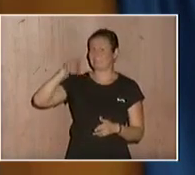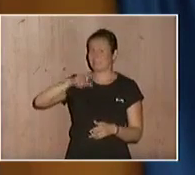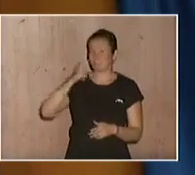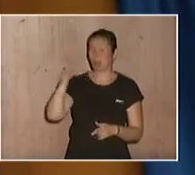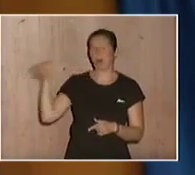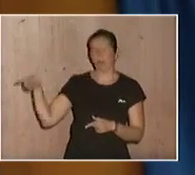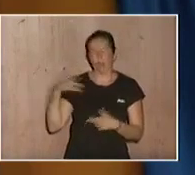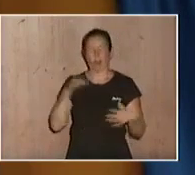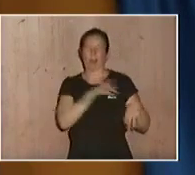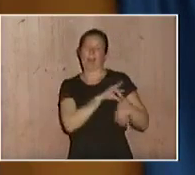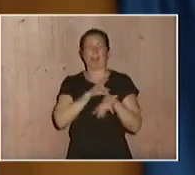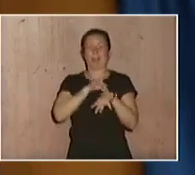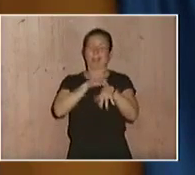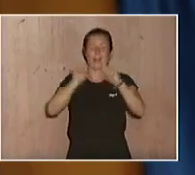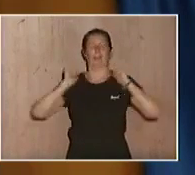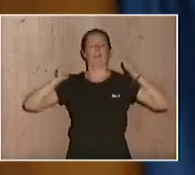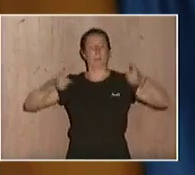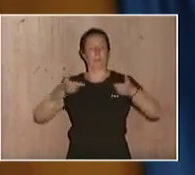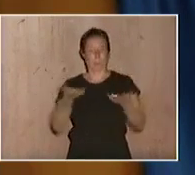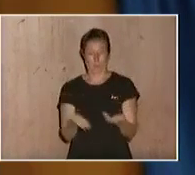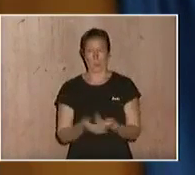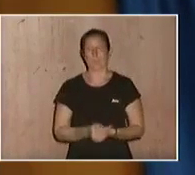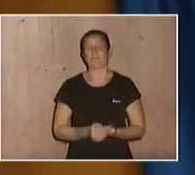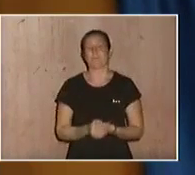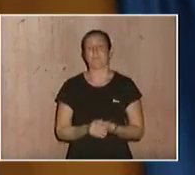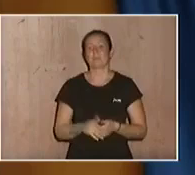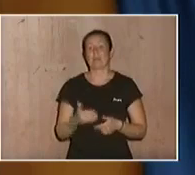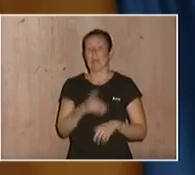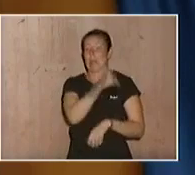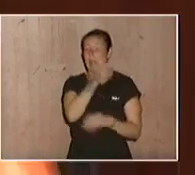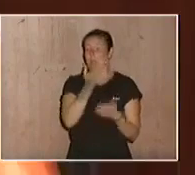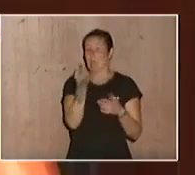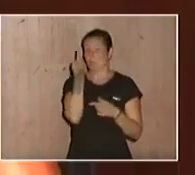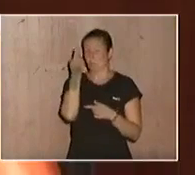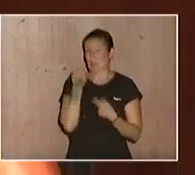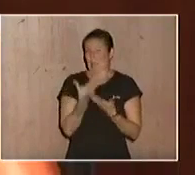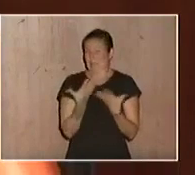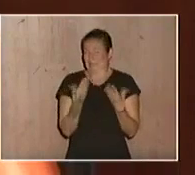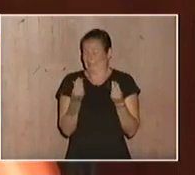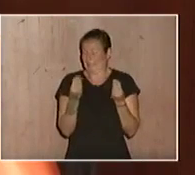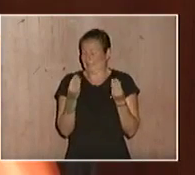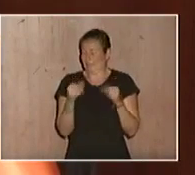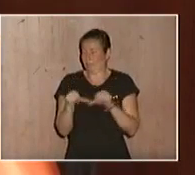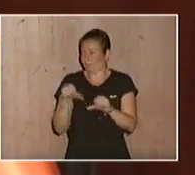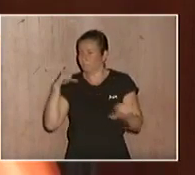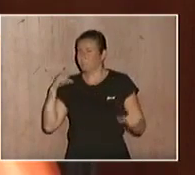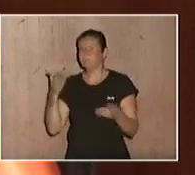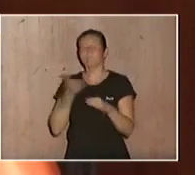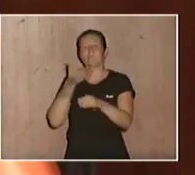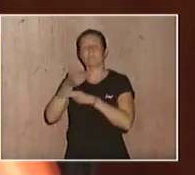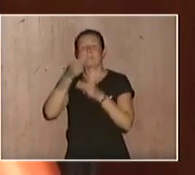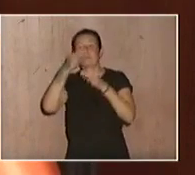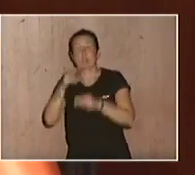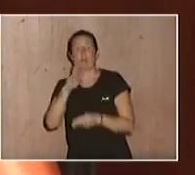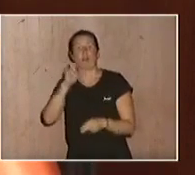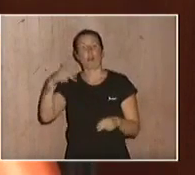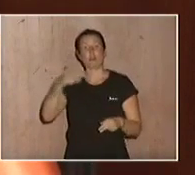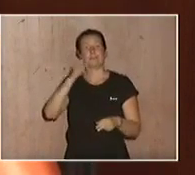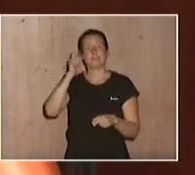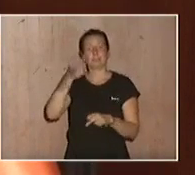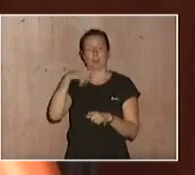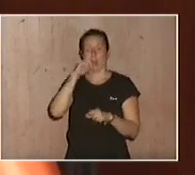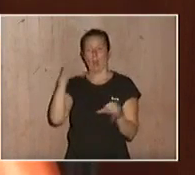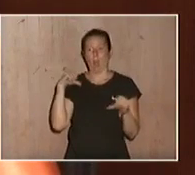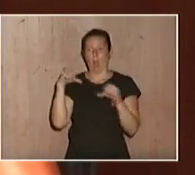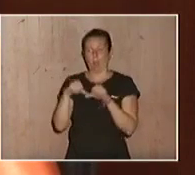sus comienzos. Muchos de sus estudiantes de doctorado y profesores que visitaron Rochester a lo largo de los años